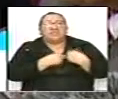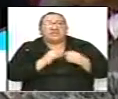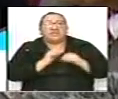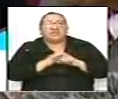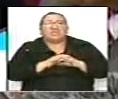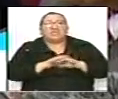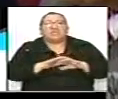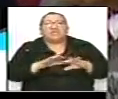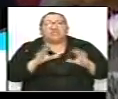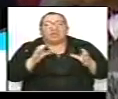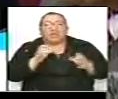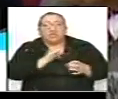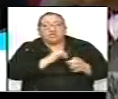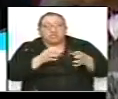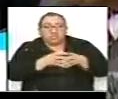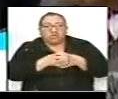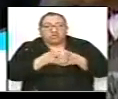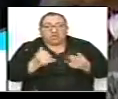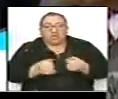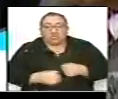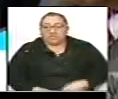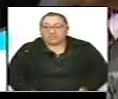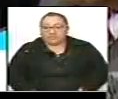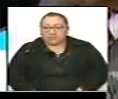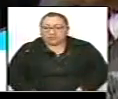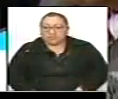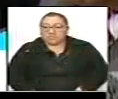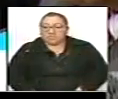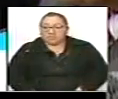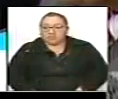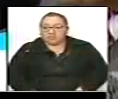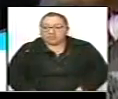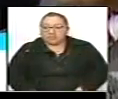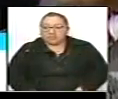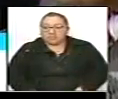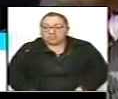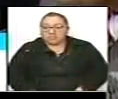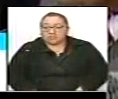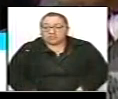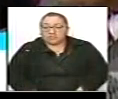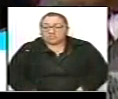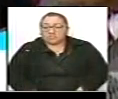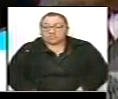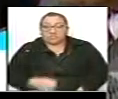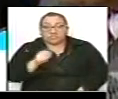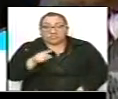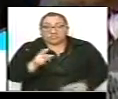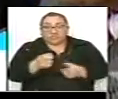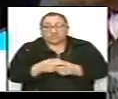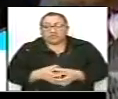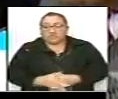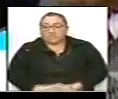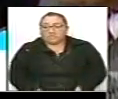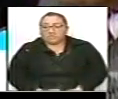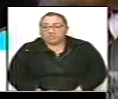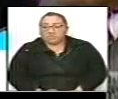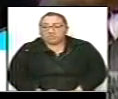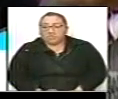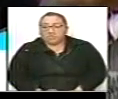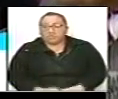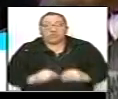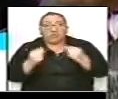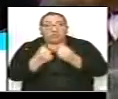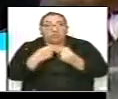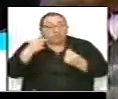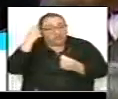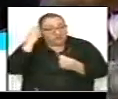e institucionalizado que el actual. O sea, el pasado era mejor, lo dice la comisión. Los partidos